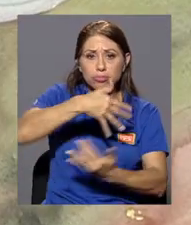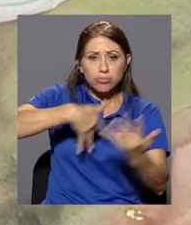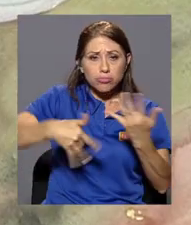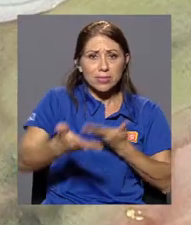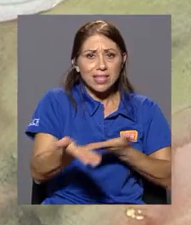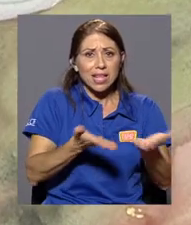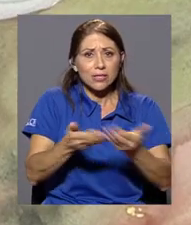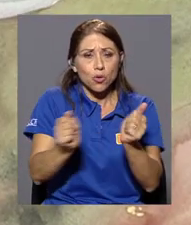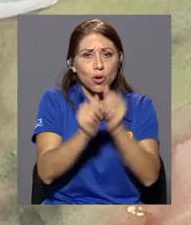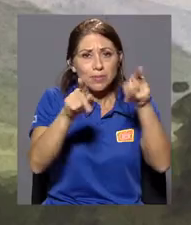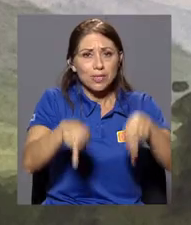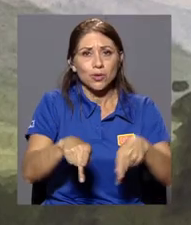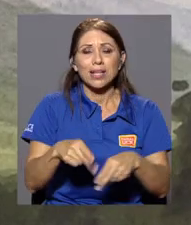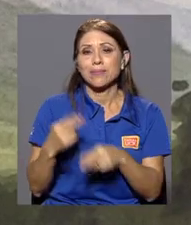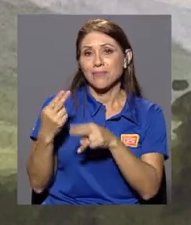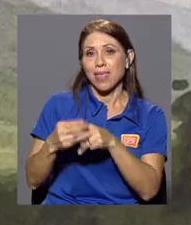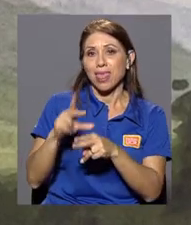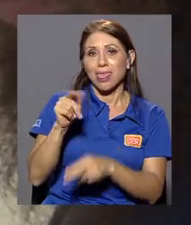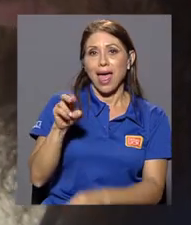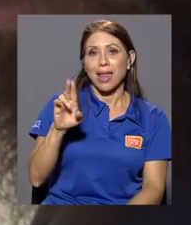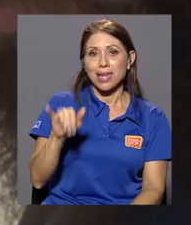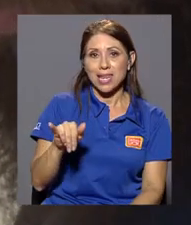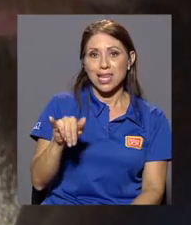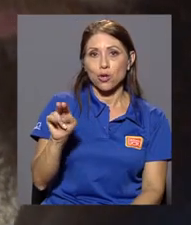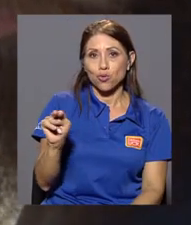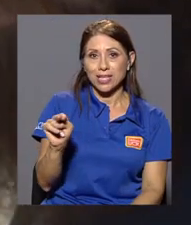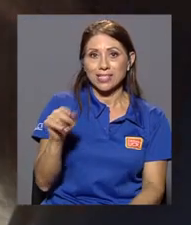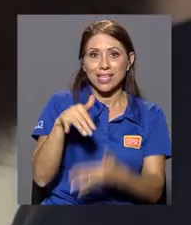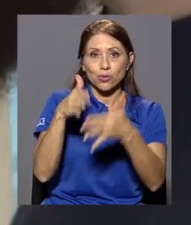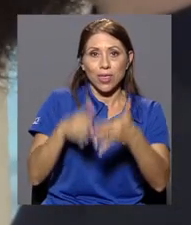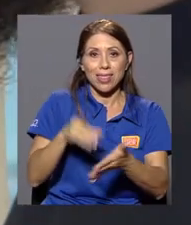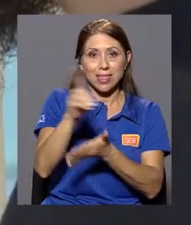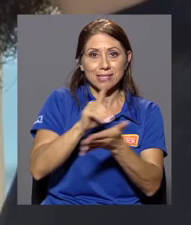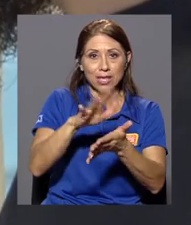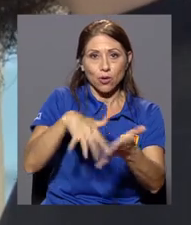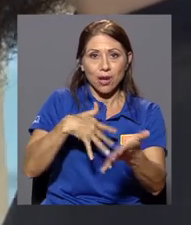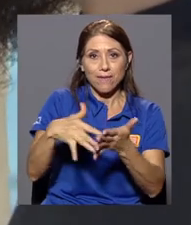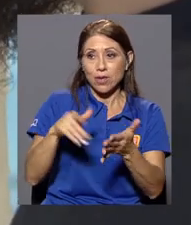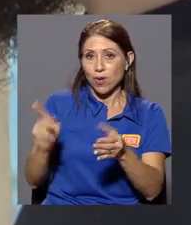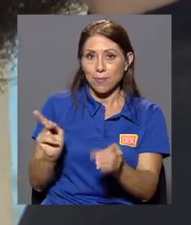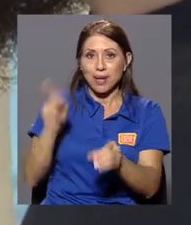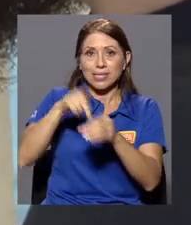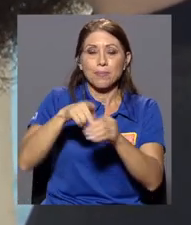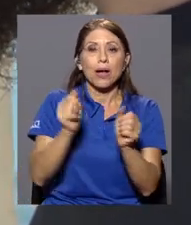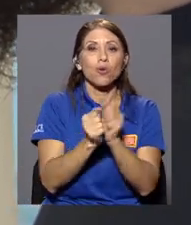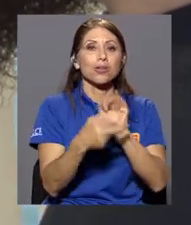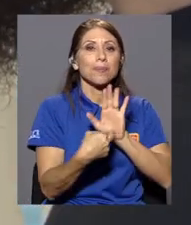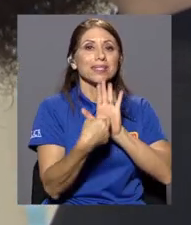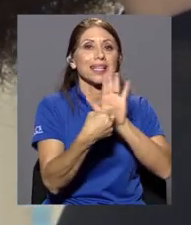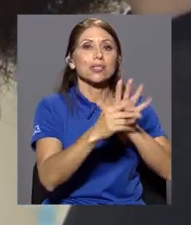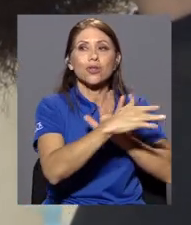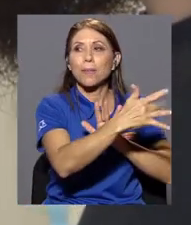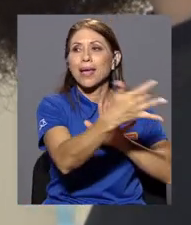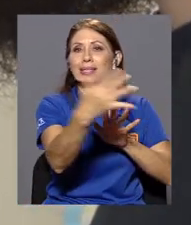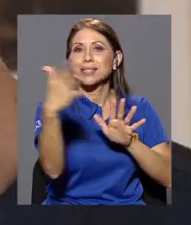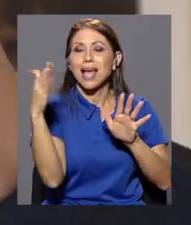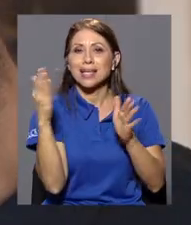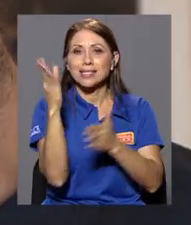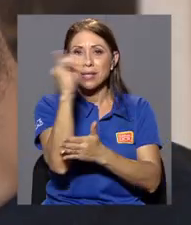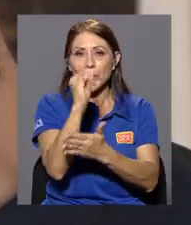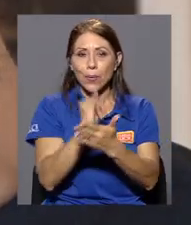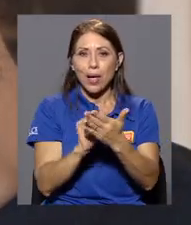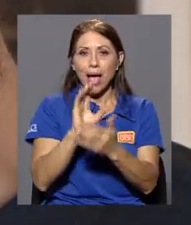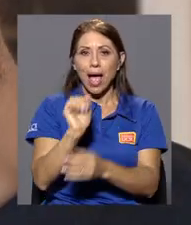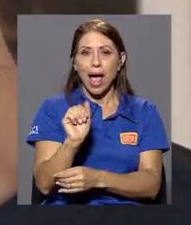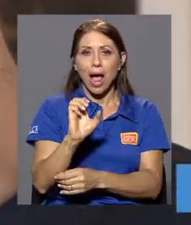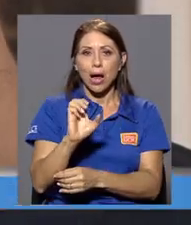danny núñez es estudiante de diseño gráfico él participa con la representación de paisajes usando la acuarela es lo que